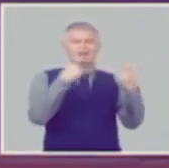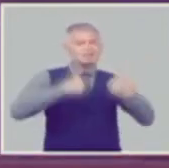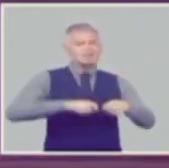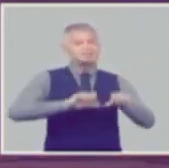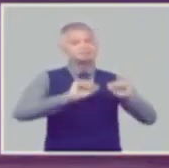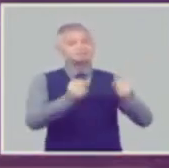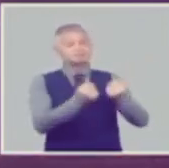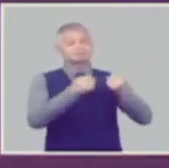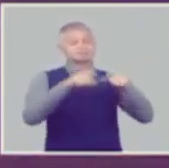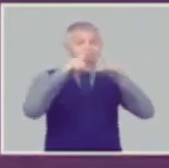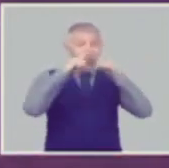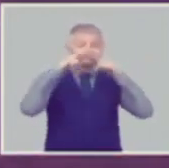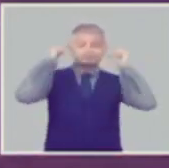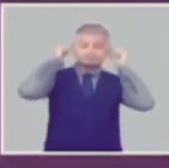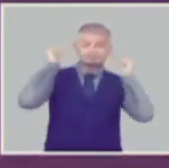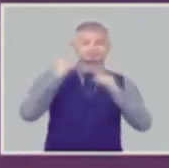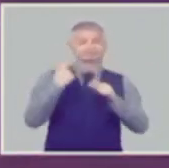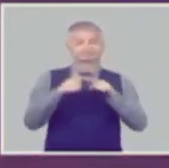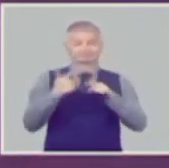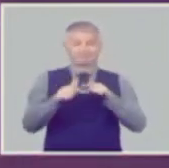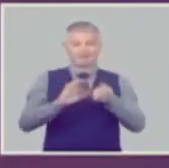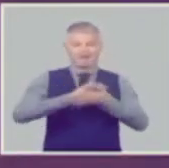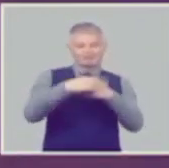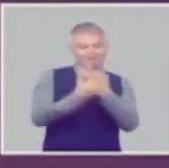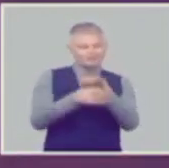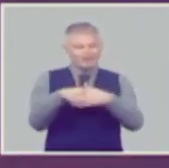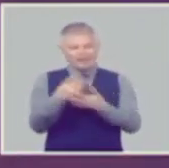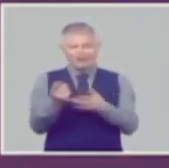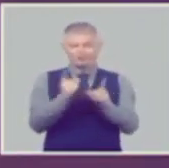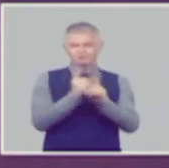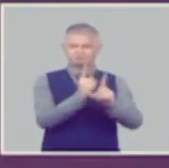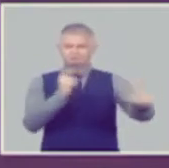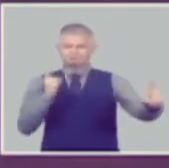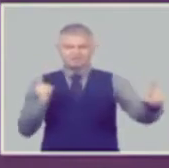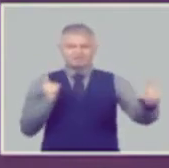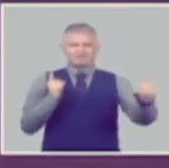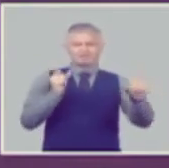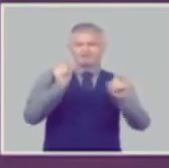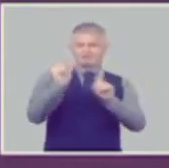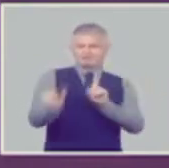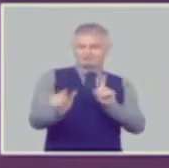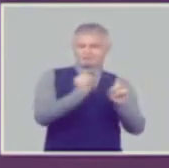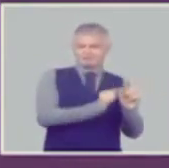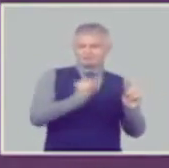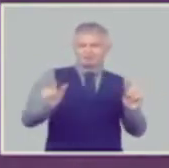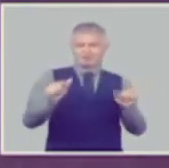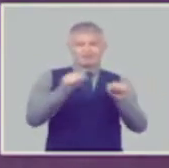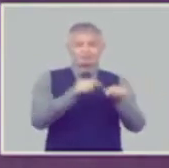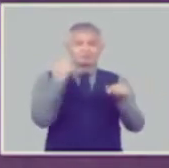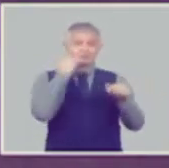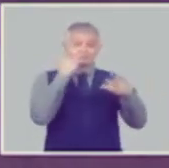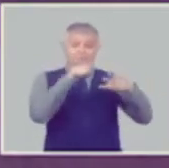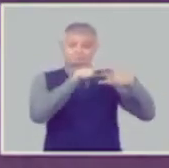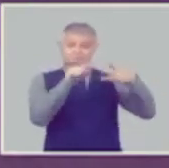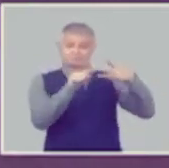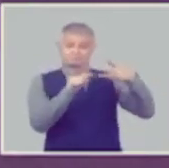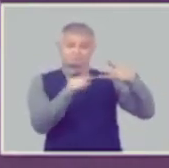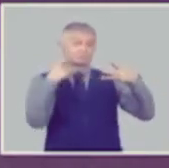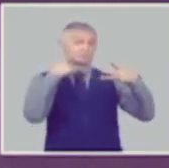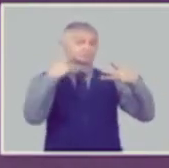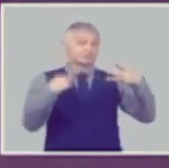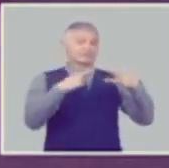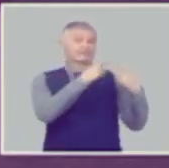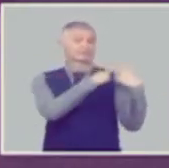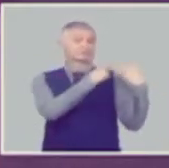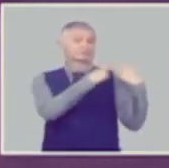nasobuco, el lavado de las manos o el distanciamiento físico, los tres pilares de la responsabilidad individual en